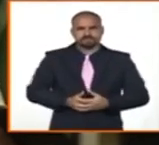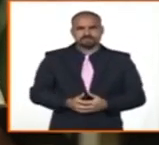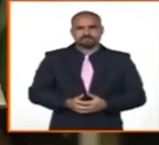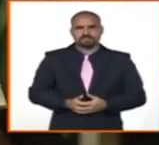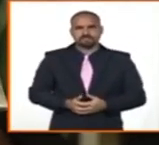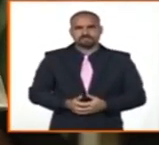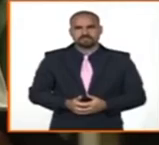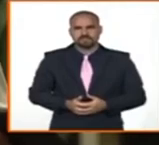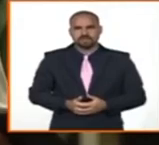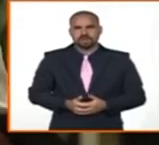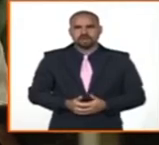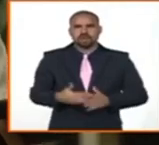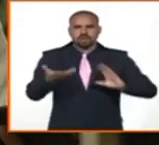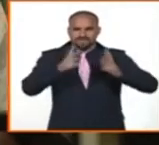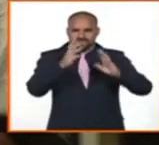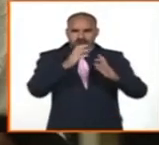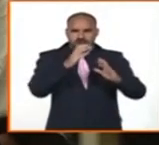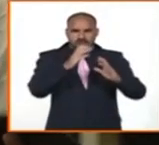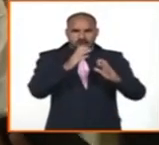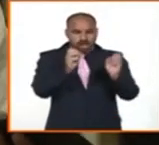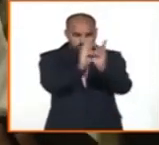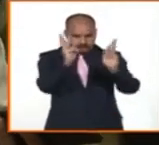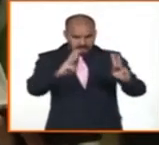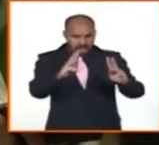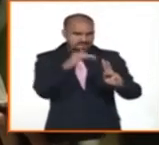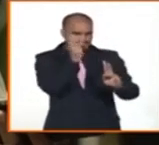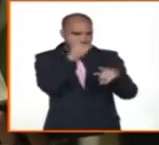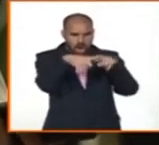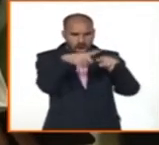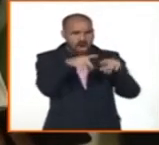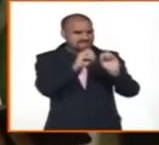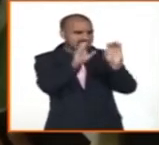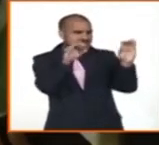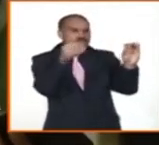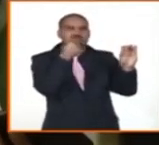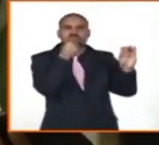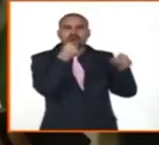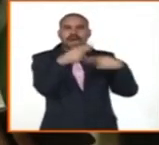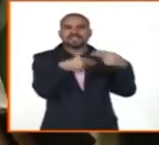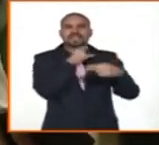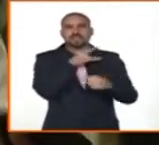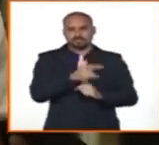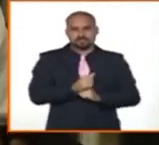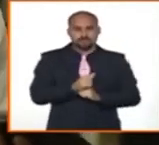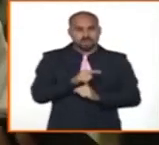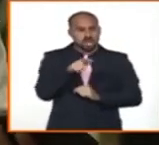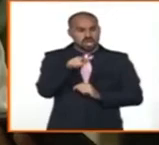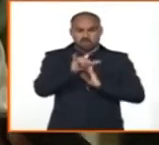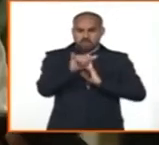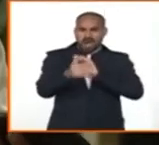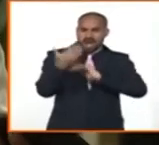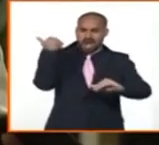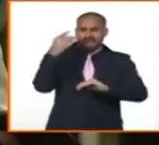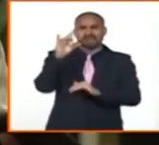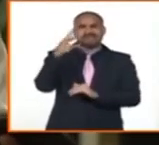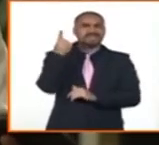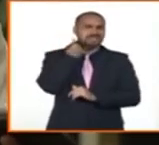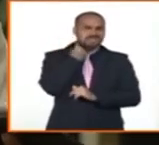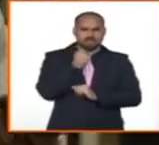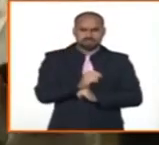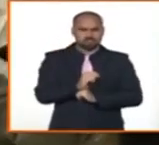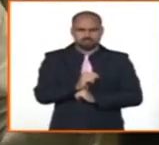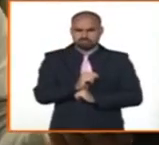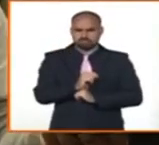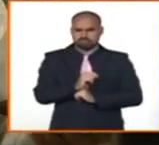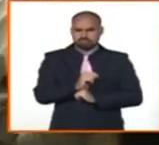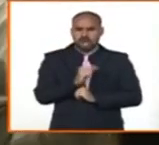instrumentos de comunicación que nazcan pensando en el tiempo actual, que no es el de hace 15 años, ni hace 10 años, ni en lo geopolítico, ni en